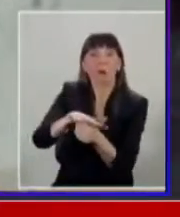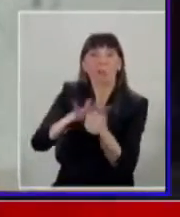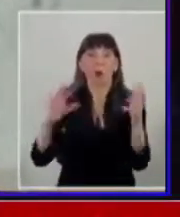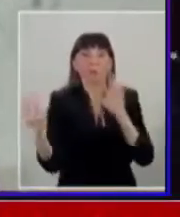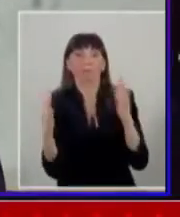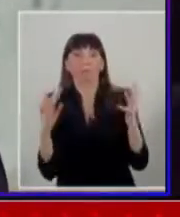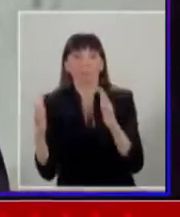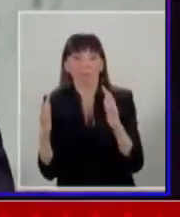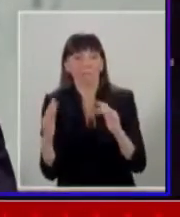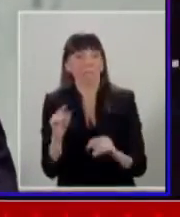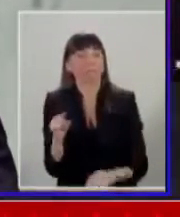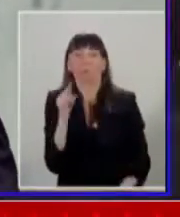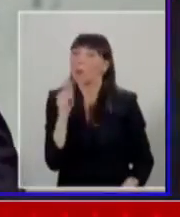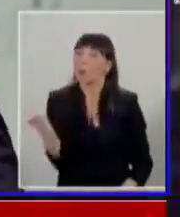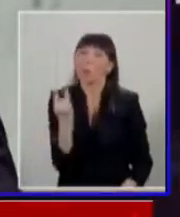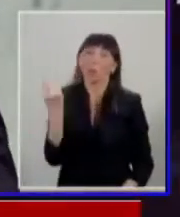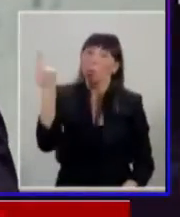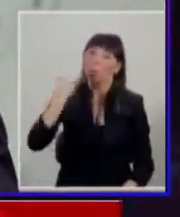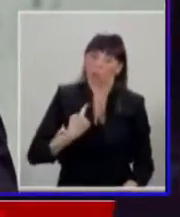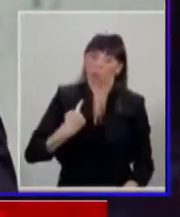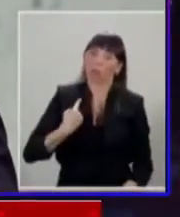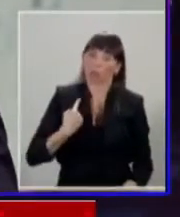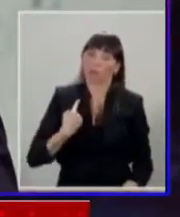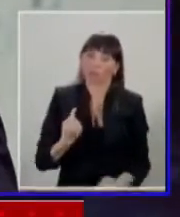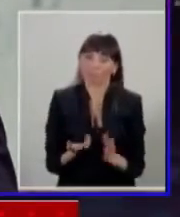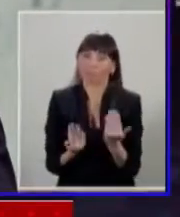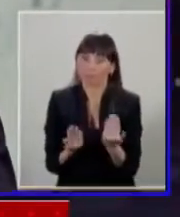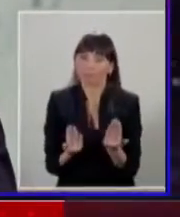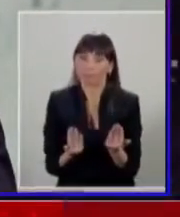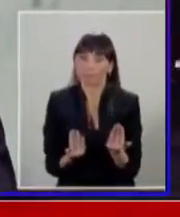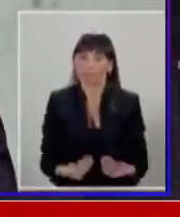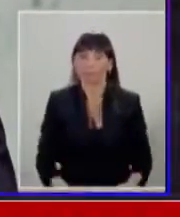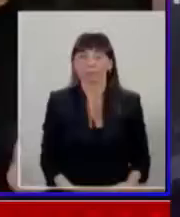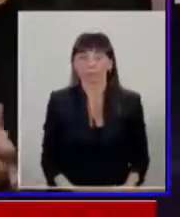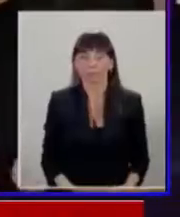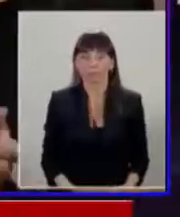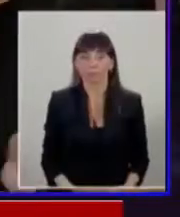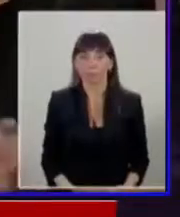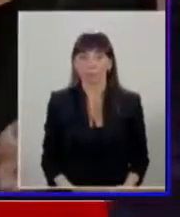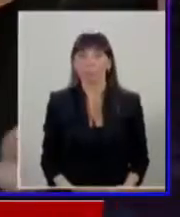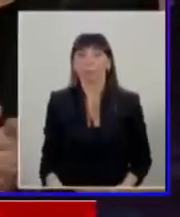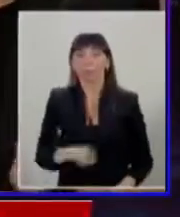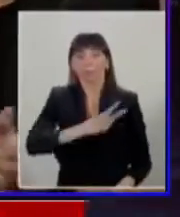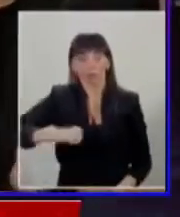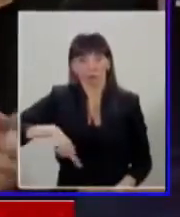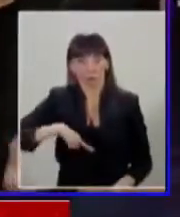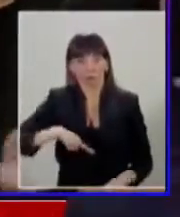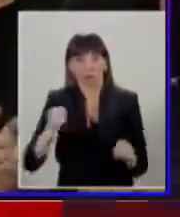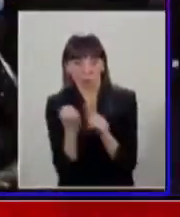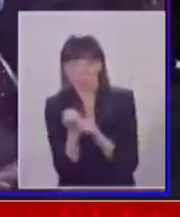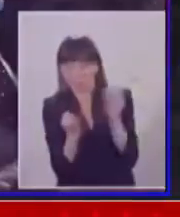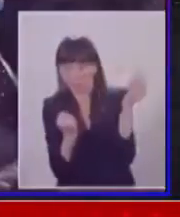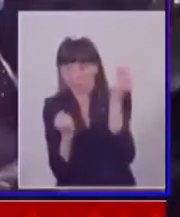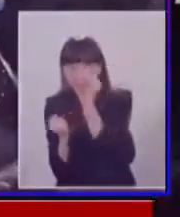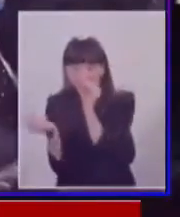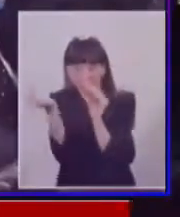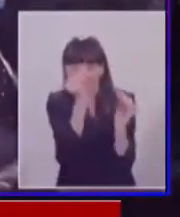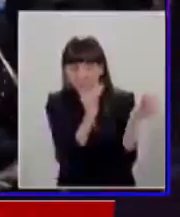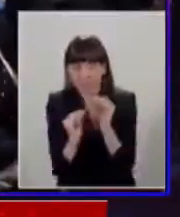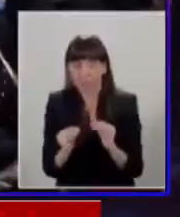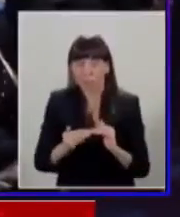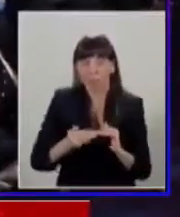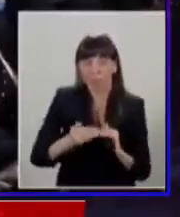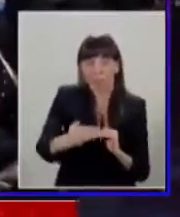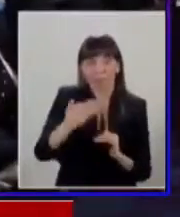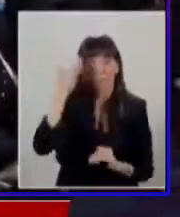tienen una historia que data ya desde comienzos del siglo 18 como copia a lo que se hacía en el parlamento inglés cuando se daba cuenta a los